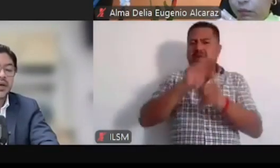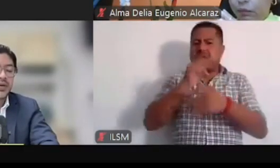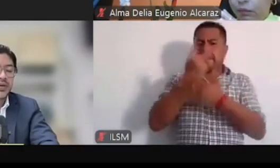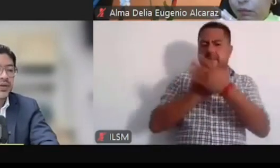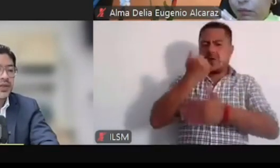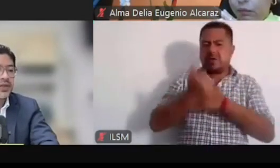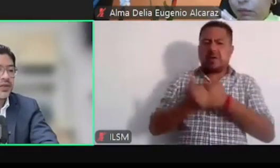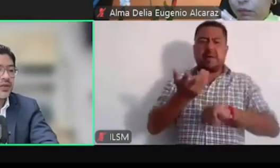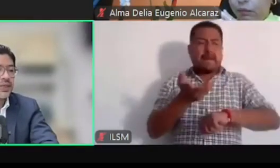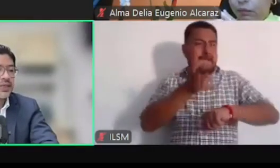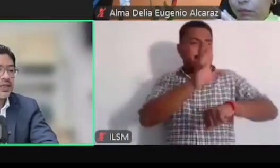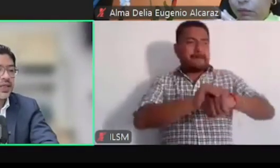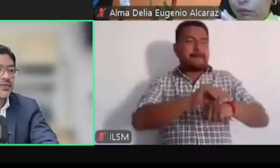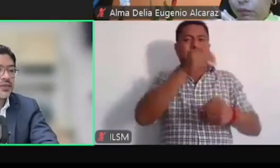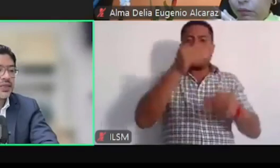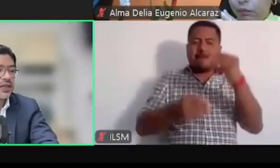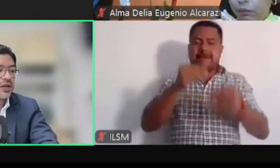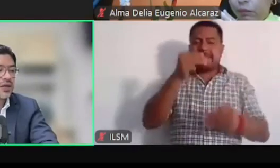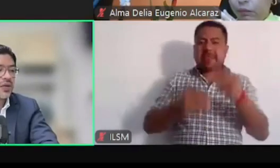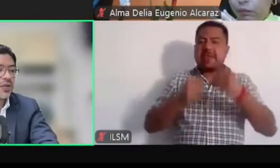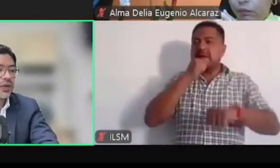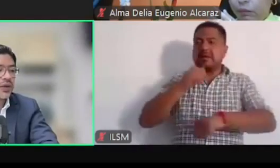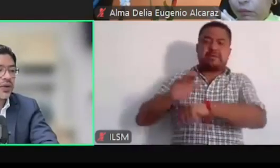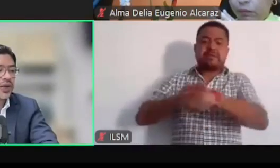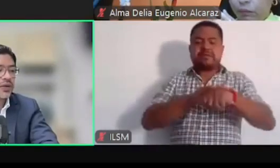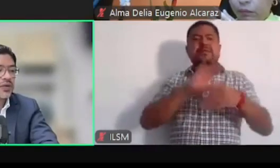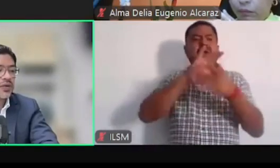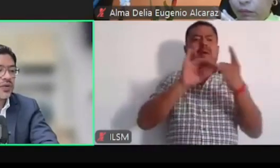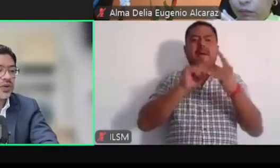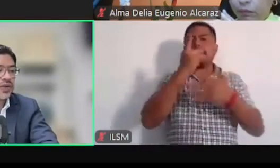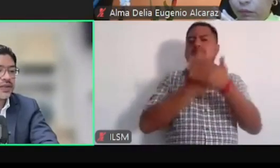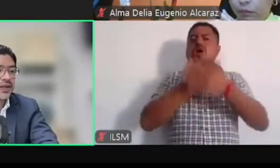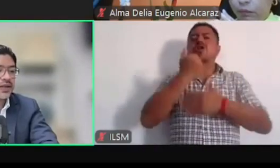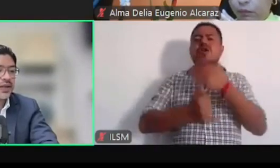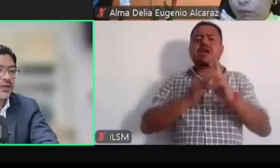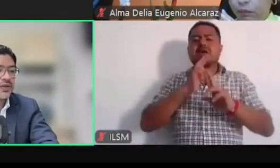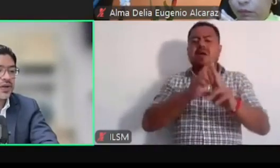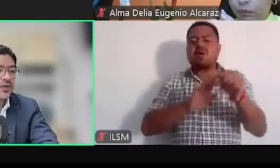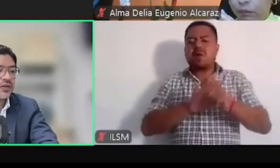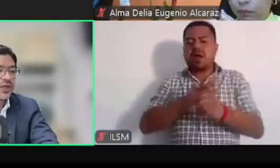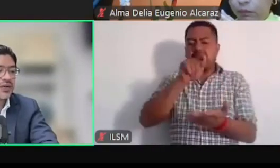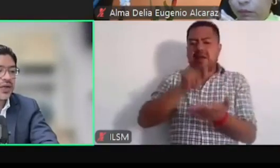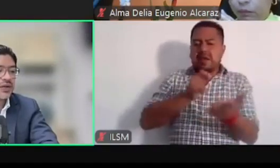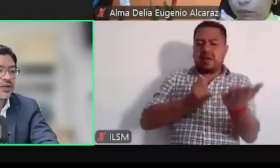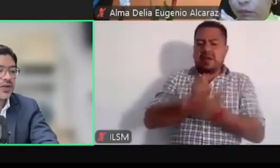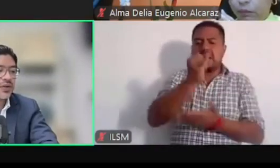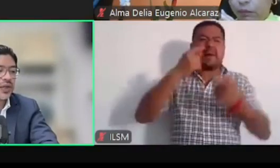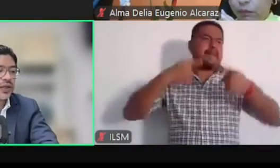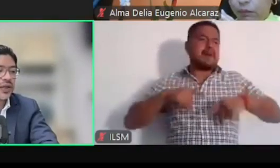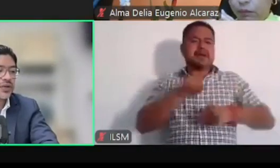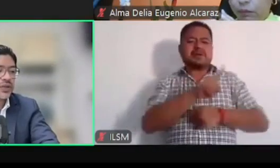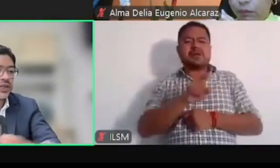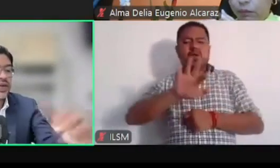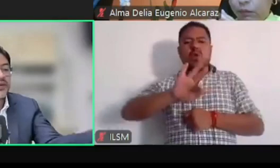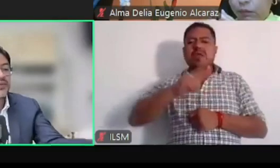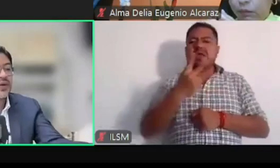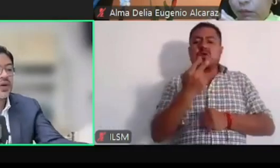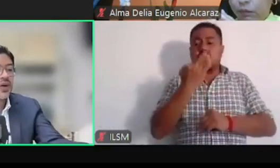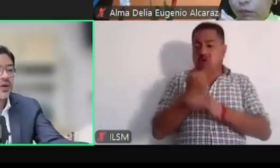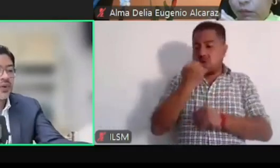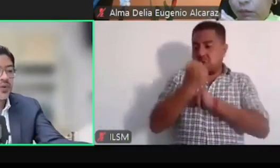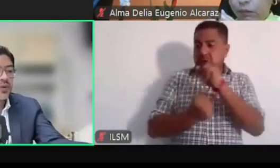con su autorización magistradas magistrados cuenta con el proyecto de resolución que se dicta en el juicio electoral ciudadano 142 de este